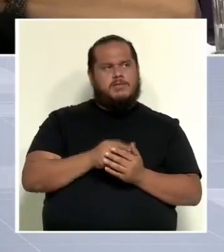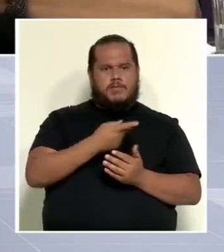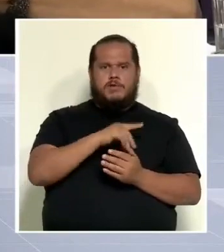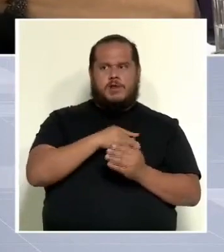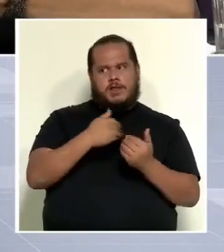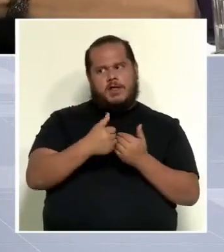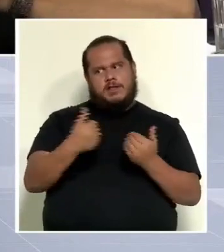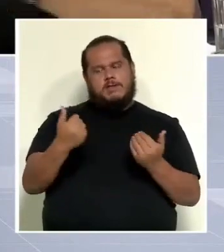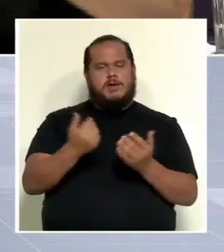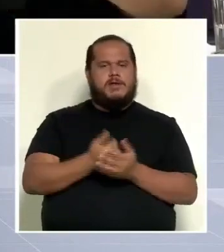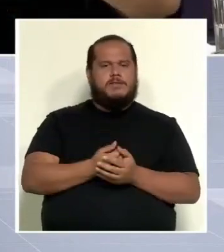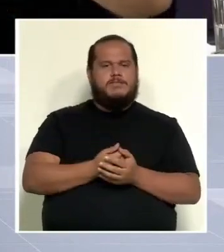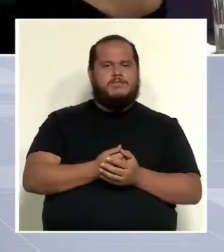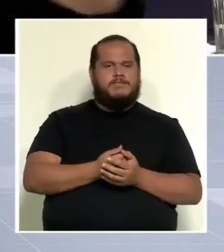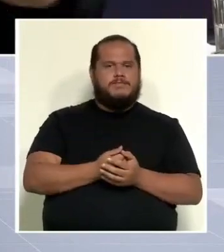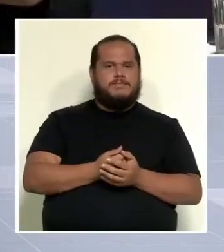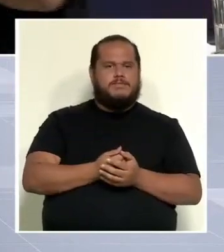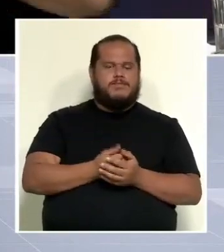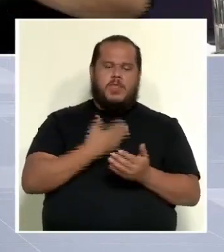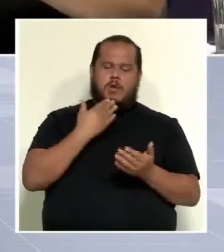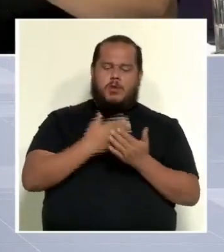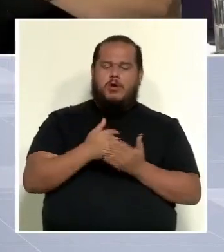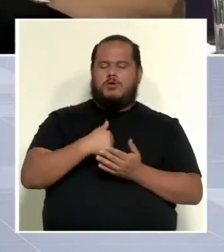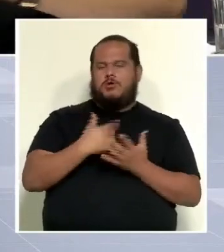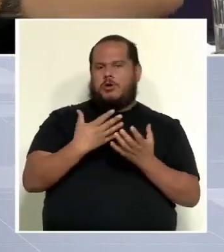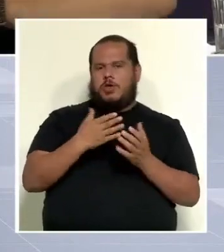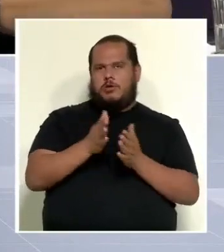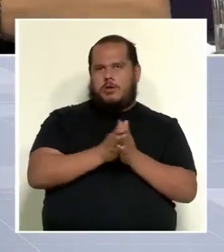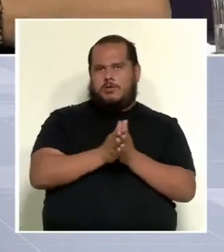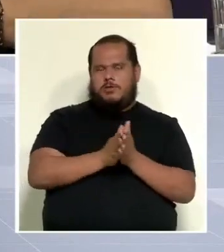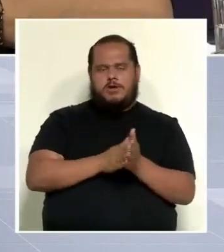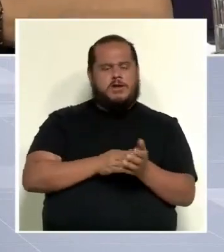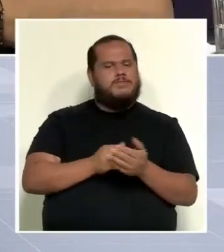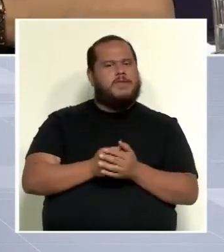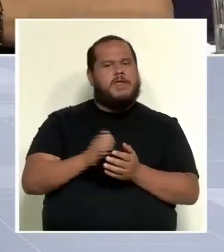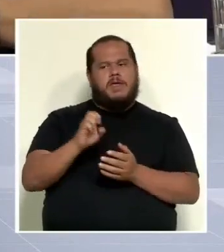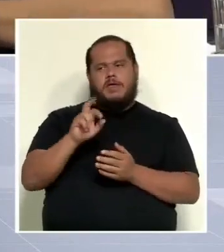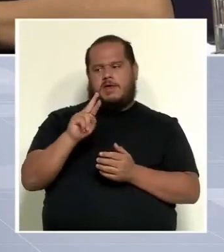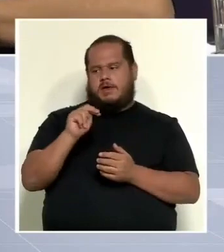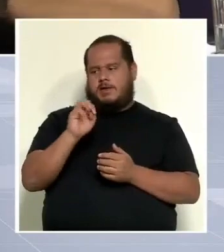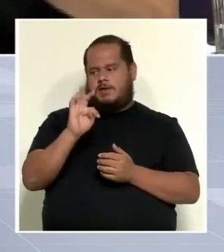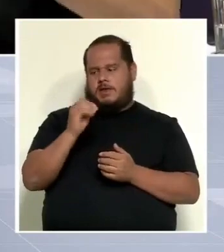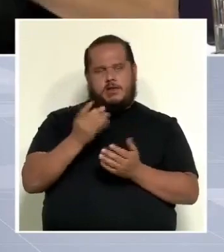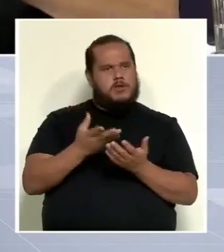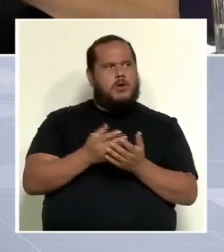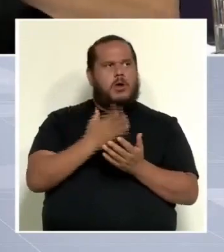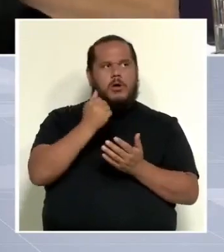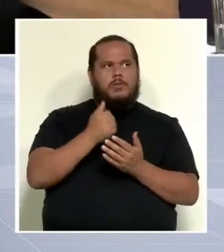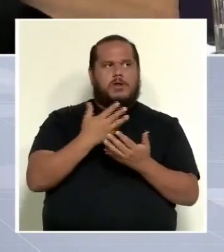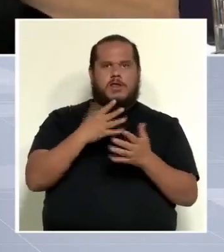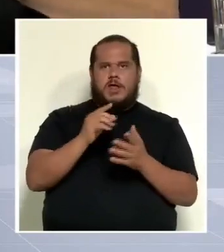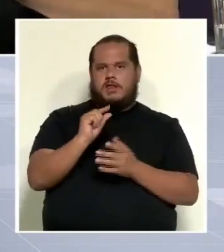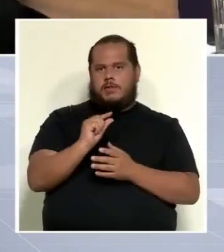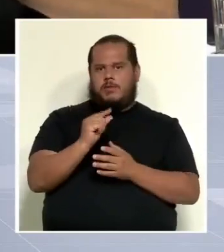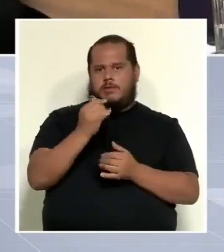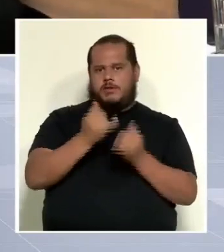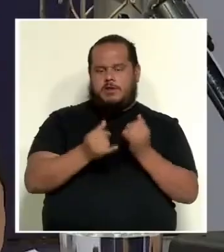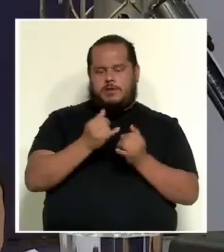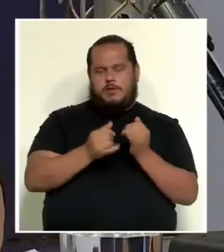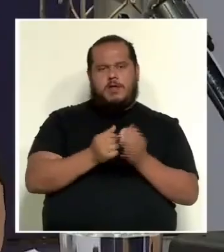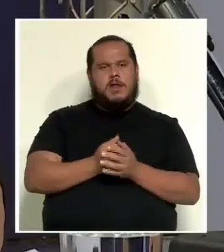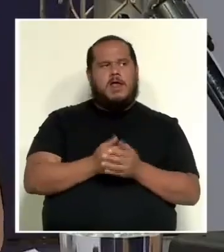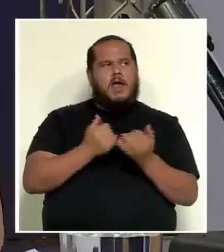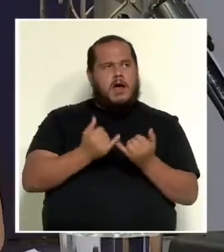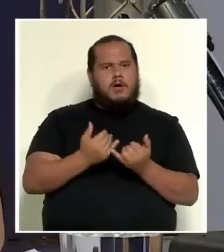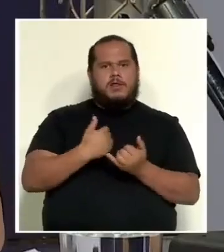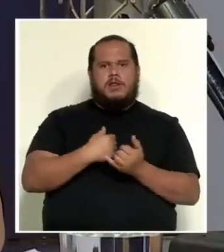Okay. Personalidades aparte. Bueno, yo quiero aprovechar, Ernesto, amigas y amigos, porque estamos a poco de terminar.